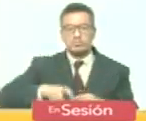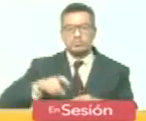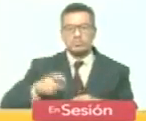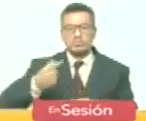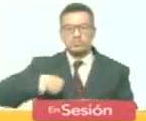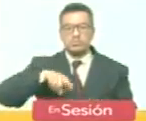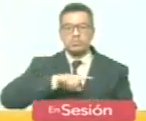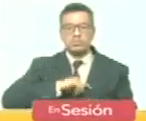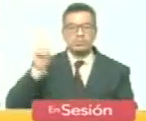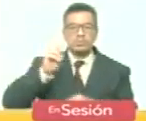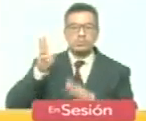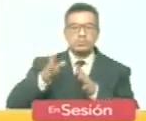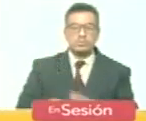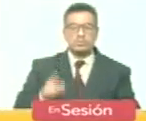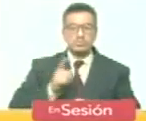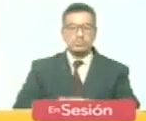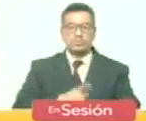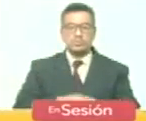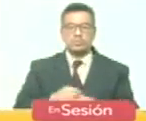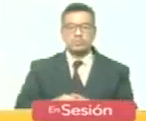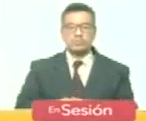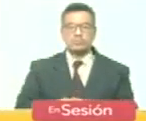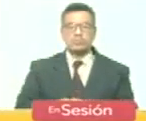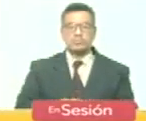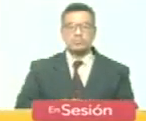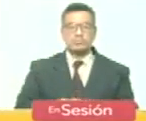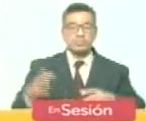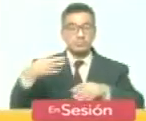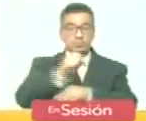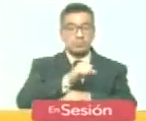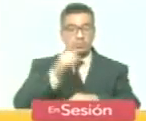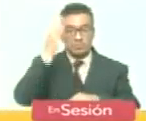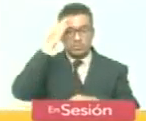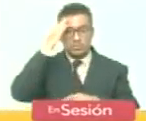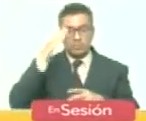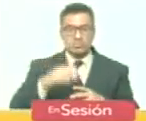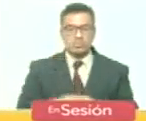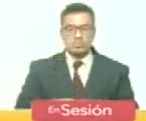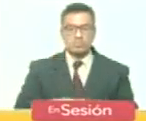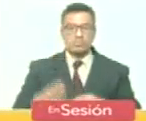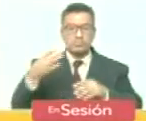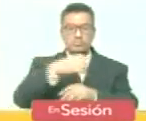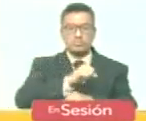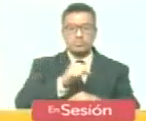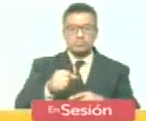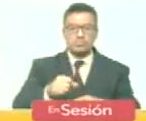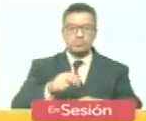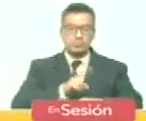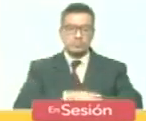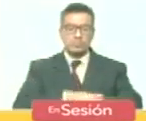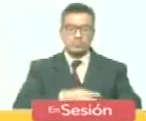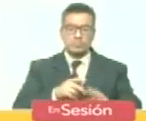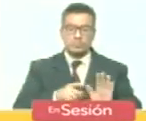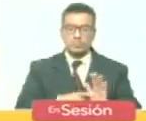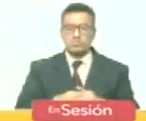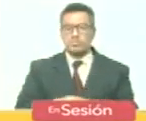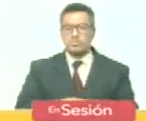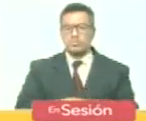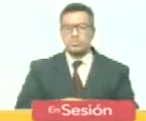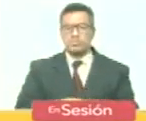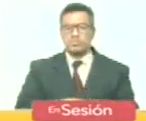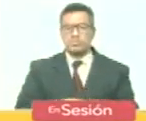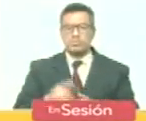los venezolanos en estos tiempos. Obtuvo mucho reconocimiento, obtuvo doctores honoris causa